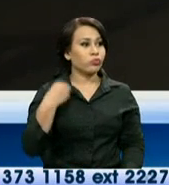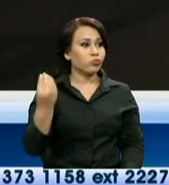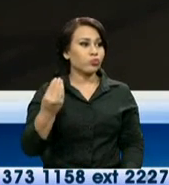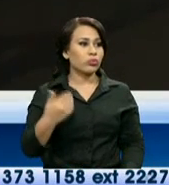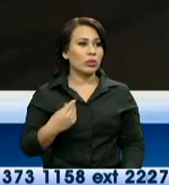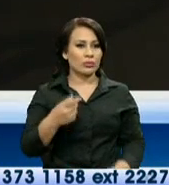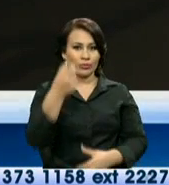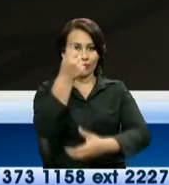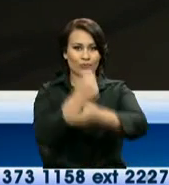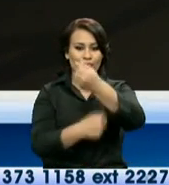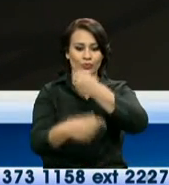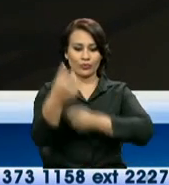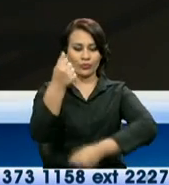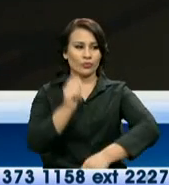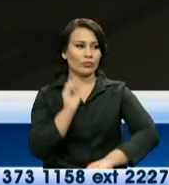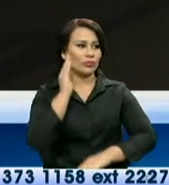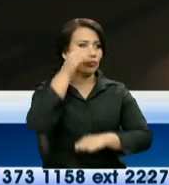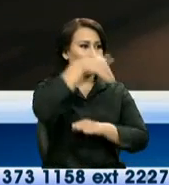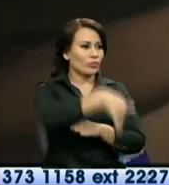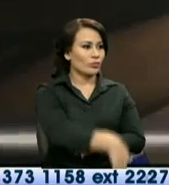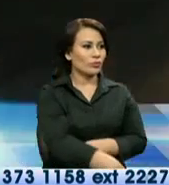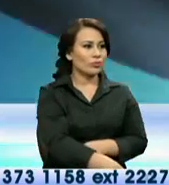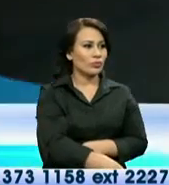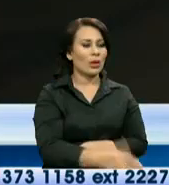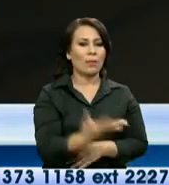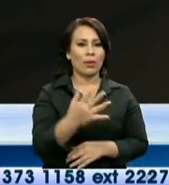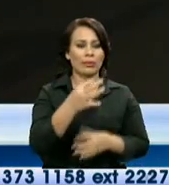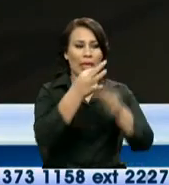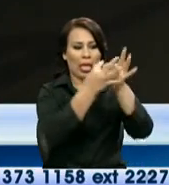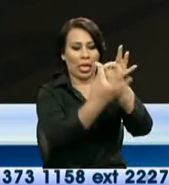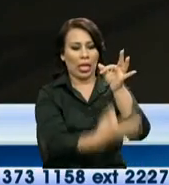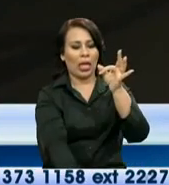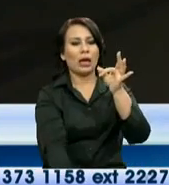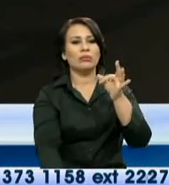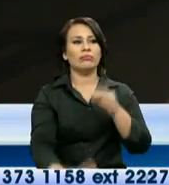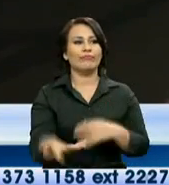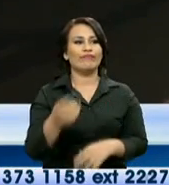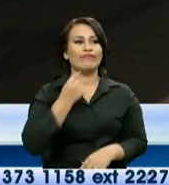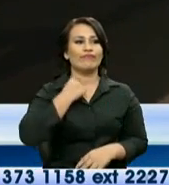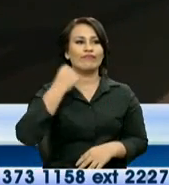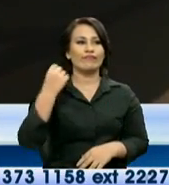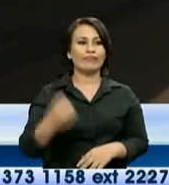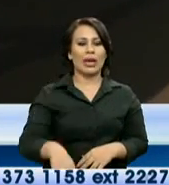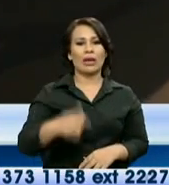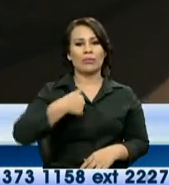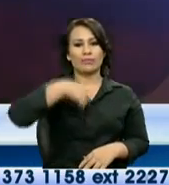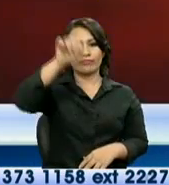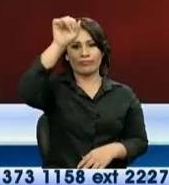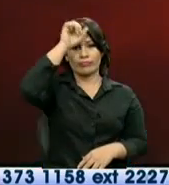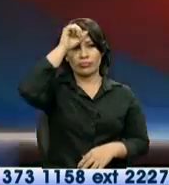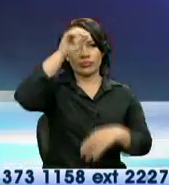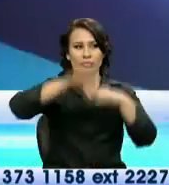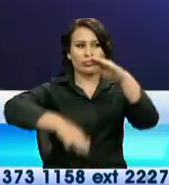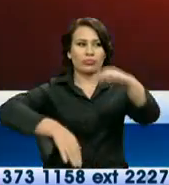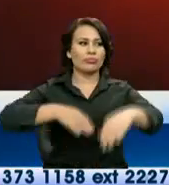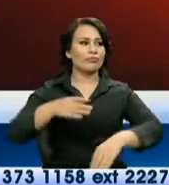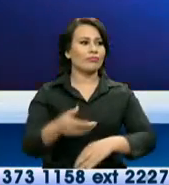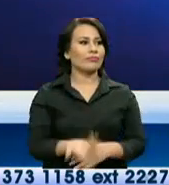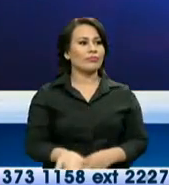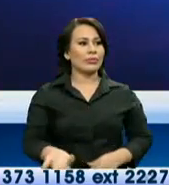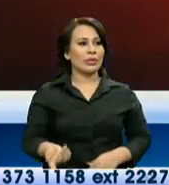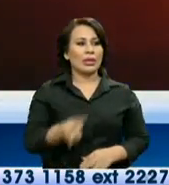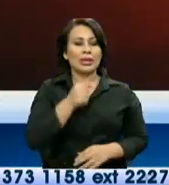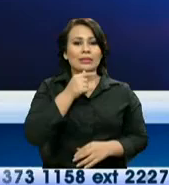cuerda, aproximadamente tiró un metro y medio abierto. La diferencia que hay es que el muchacho no sabe nadar. Según lo que cuentan los familiares, no ha sabido